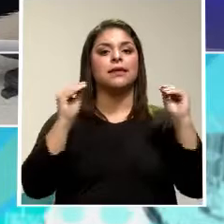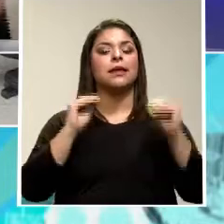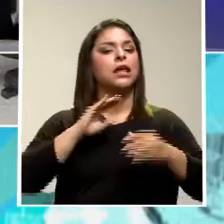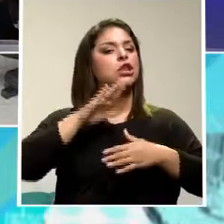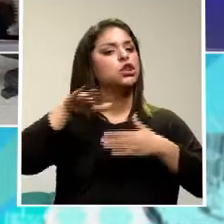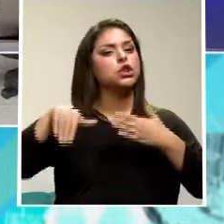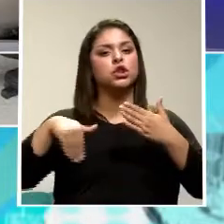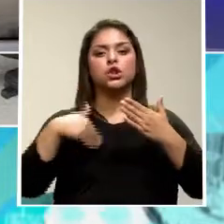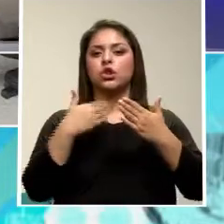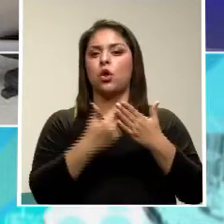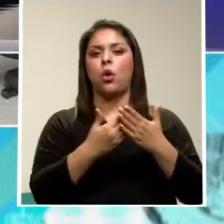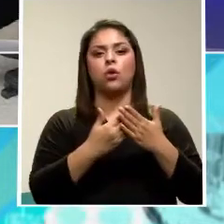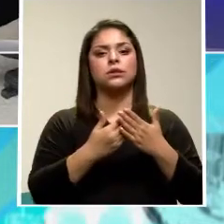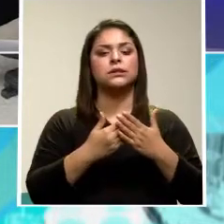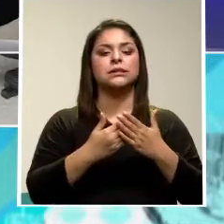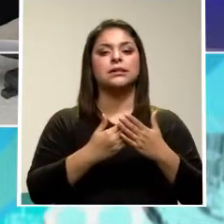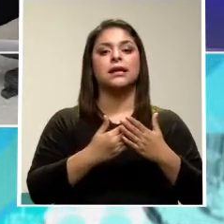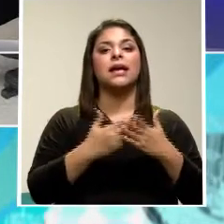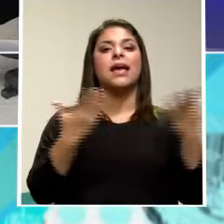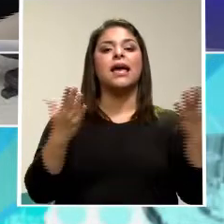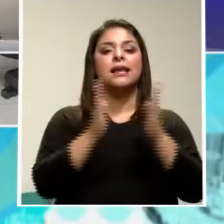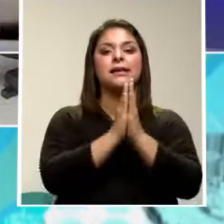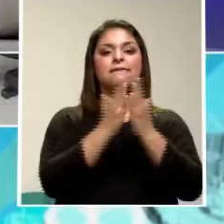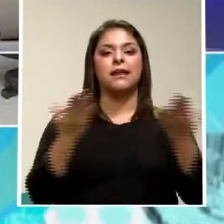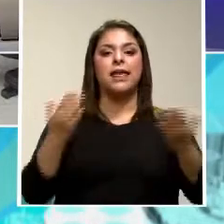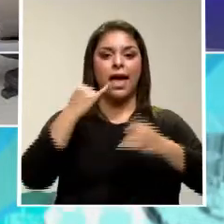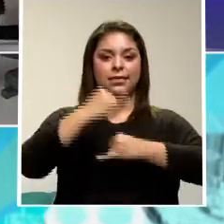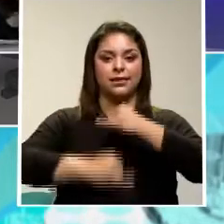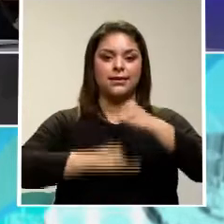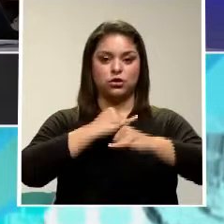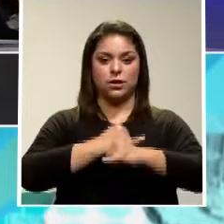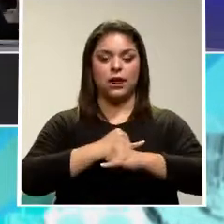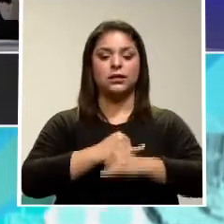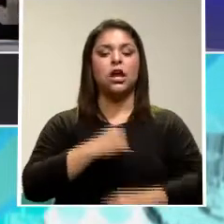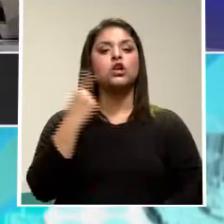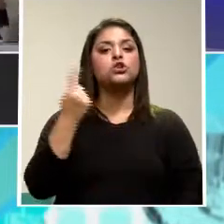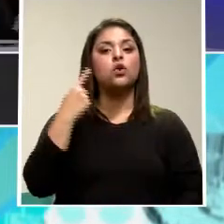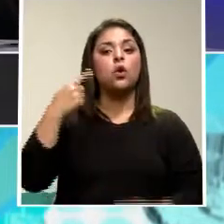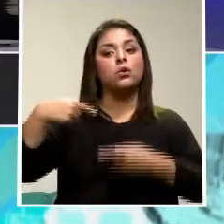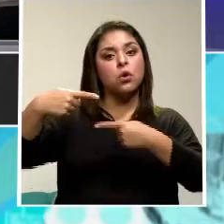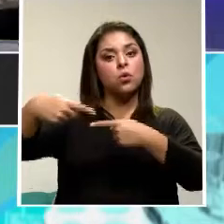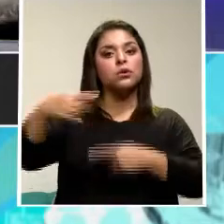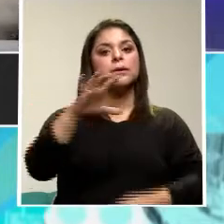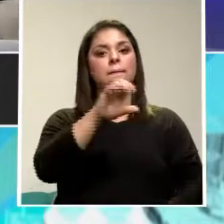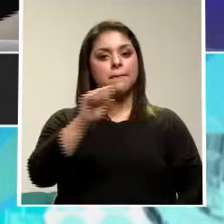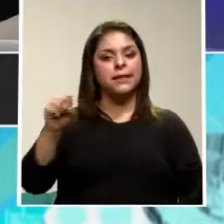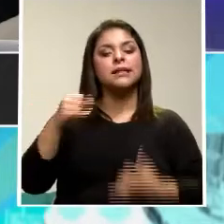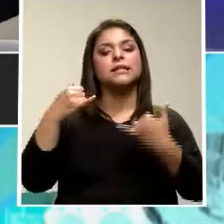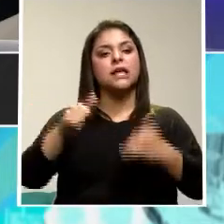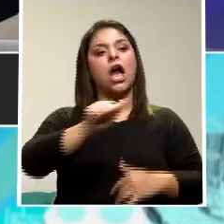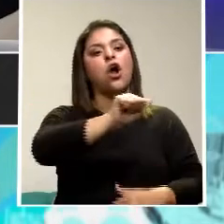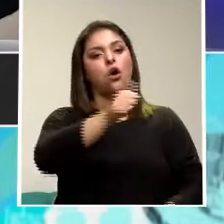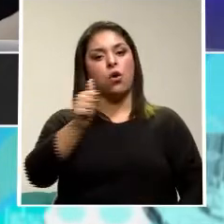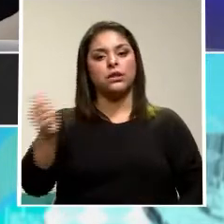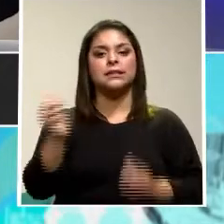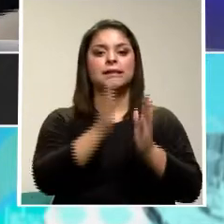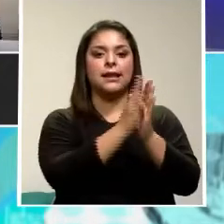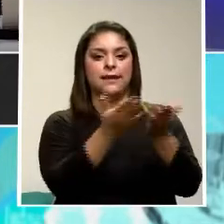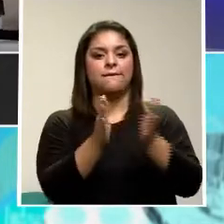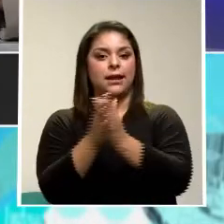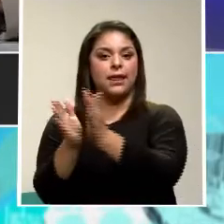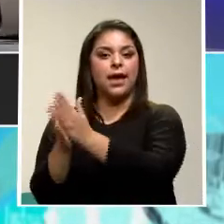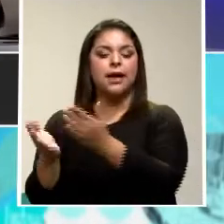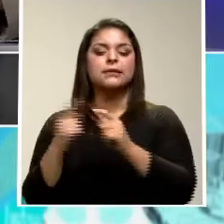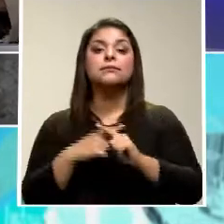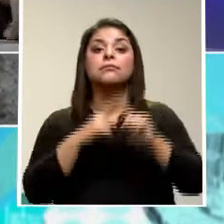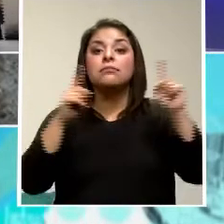las puntos de venta de la Librería Internacional. Solamente dentro de unos meses ya estará en otras librerías, pero por